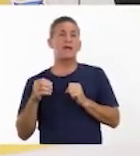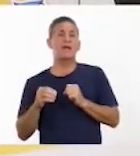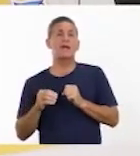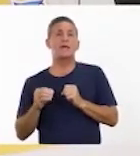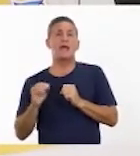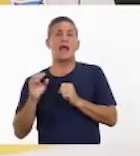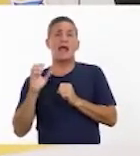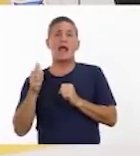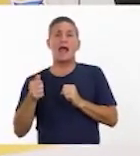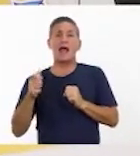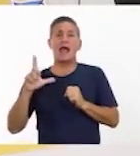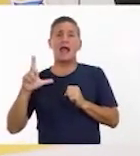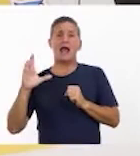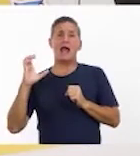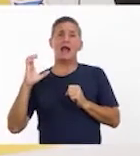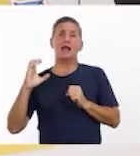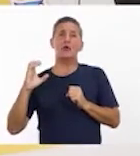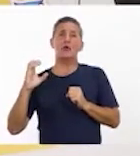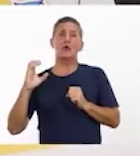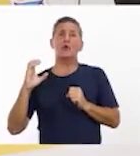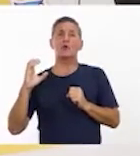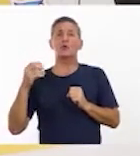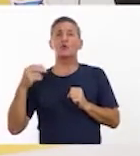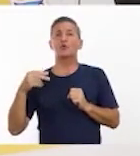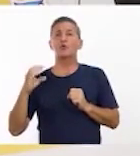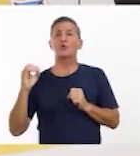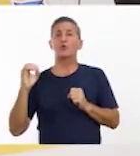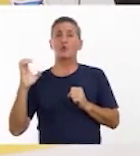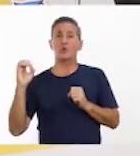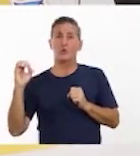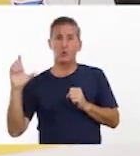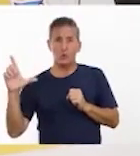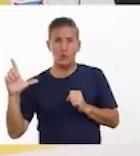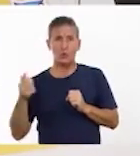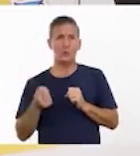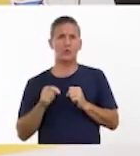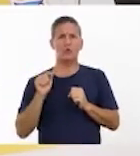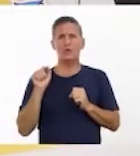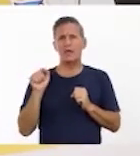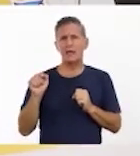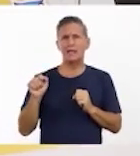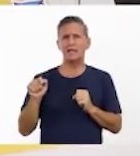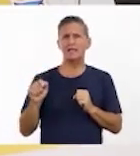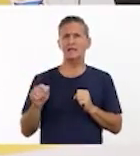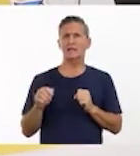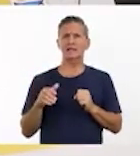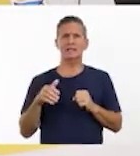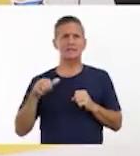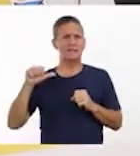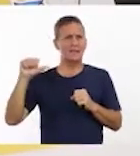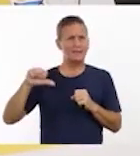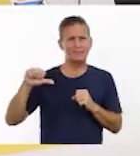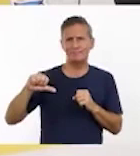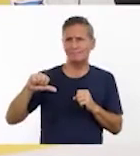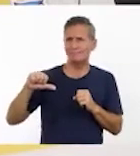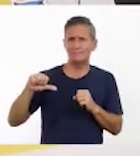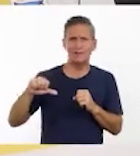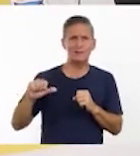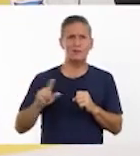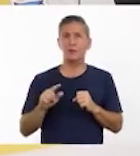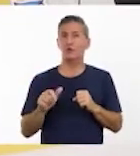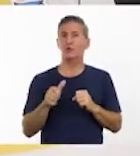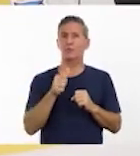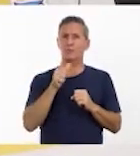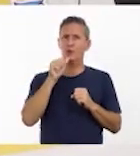el metanol, el primer alcohol. Este alcohol es más conocido como alcohol de madera, muy tóxico, no se puede ingerir porque